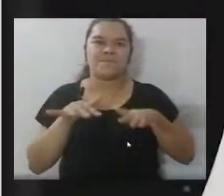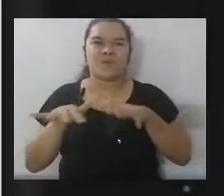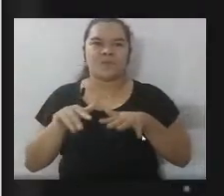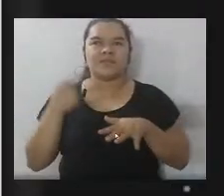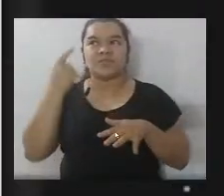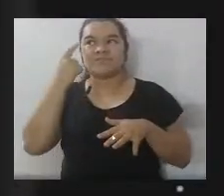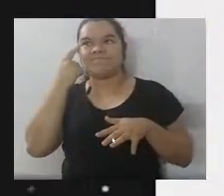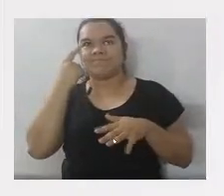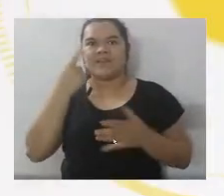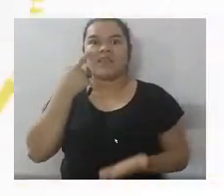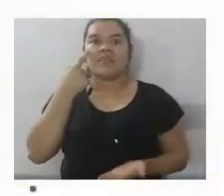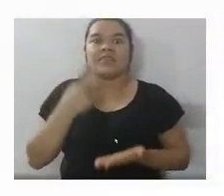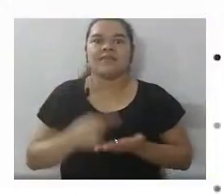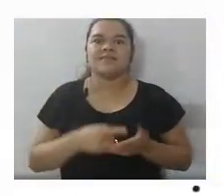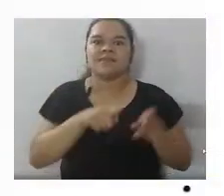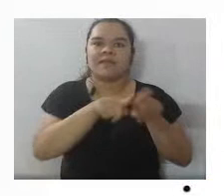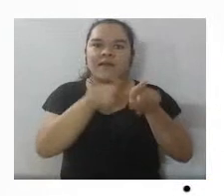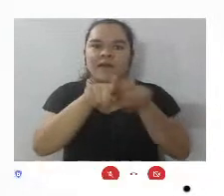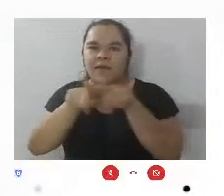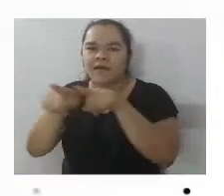vida.